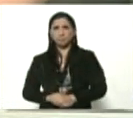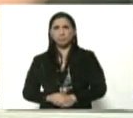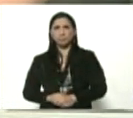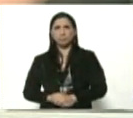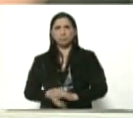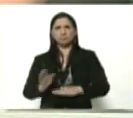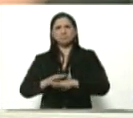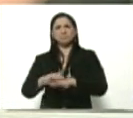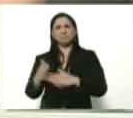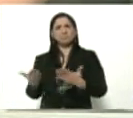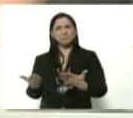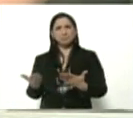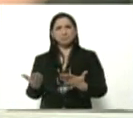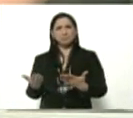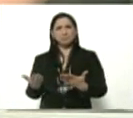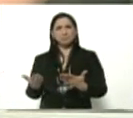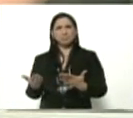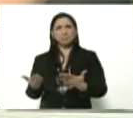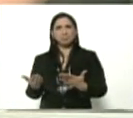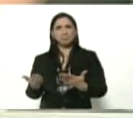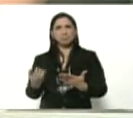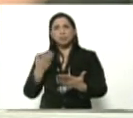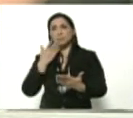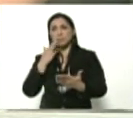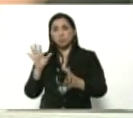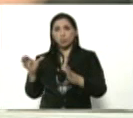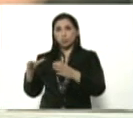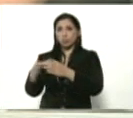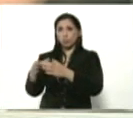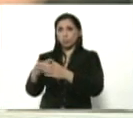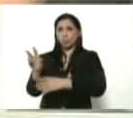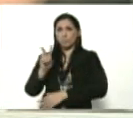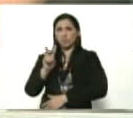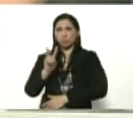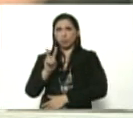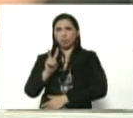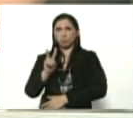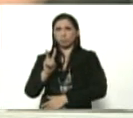¿qué pasaría si un grupo de venezolanos